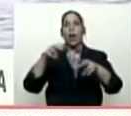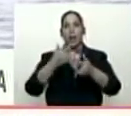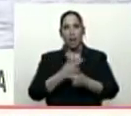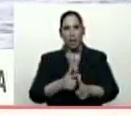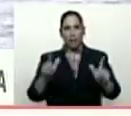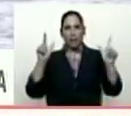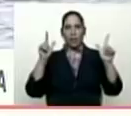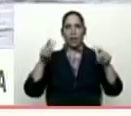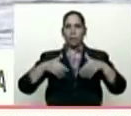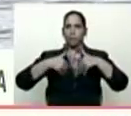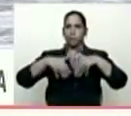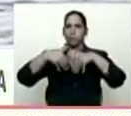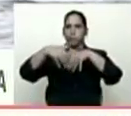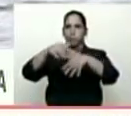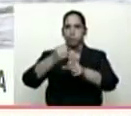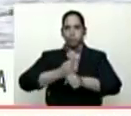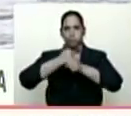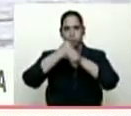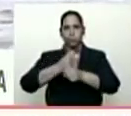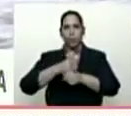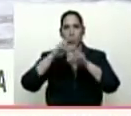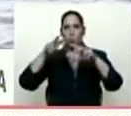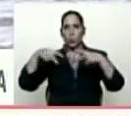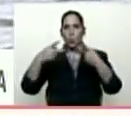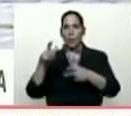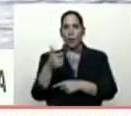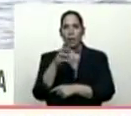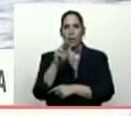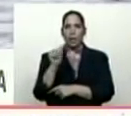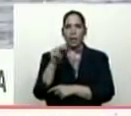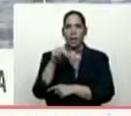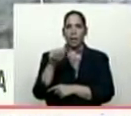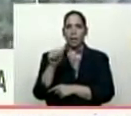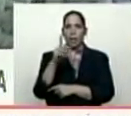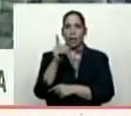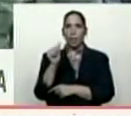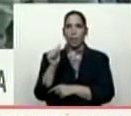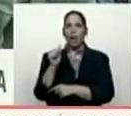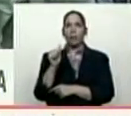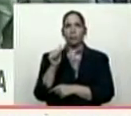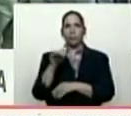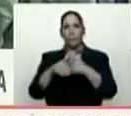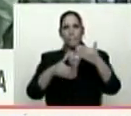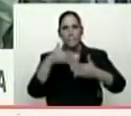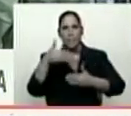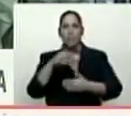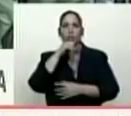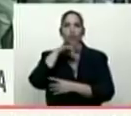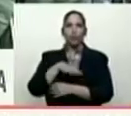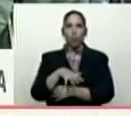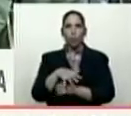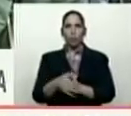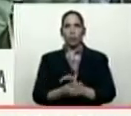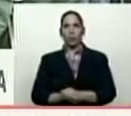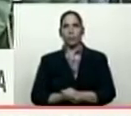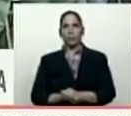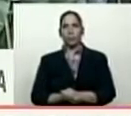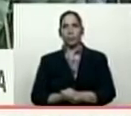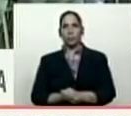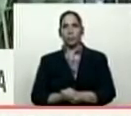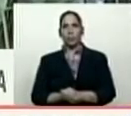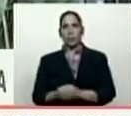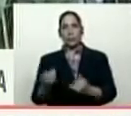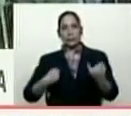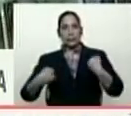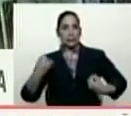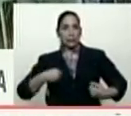su ejército a la Nueva Granada en un paso histórico y lleno de hazañas, dadas las calamidades que sufrió nuestro